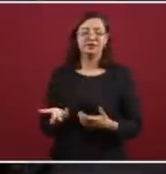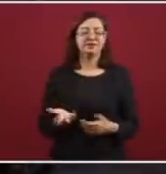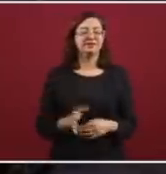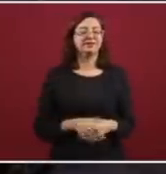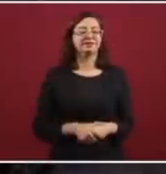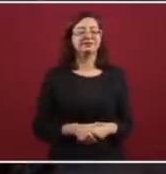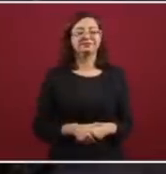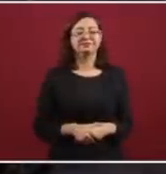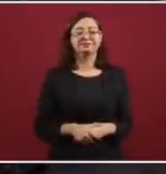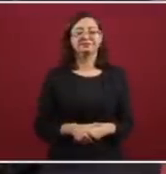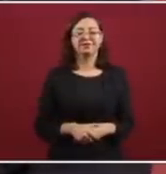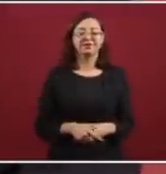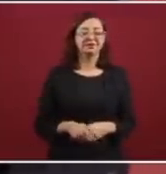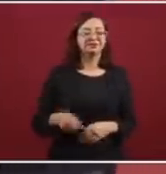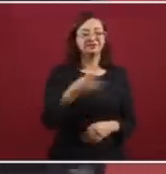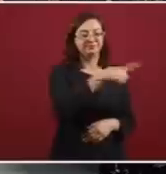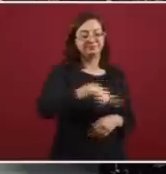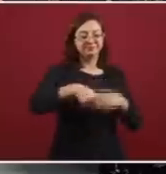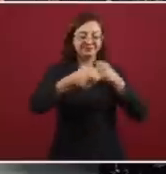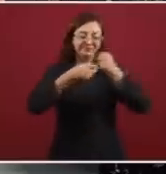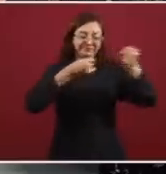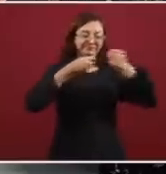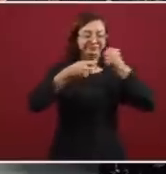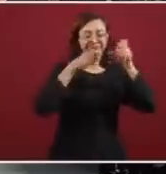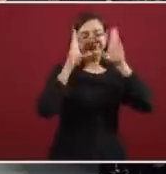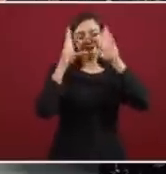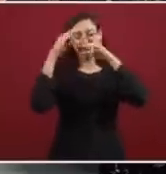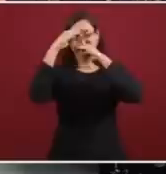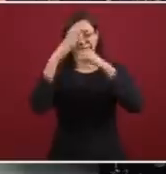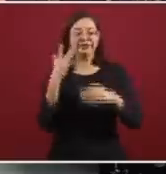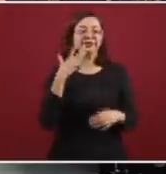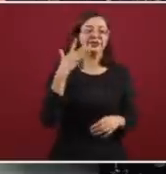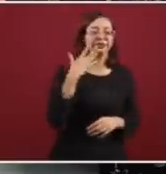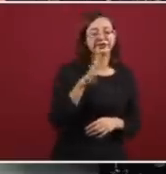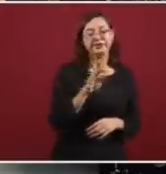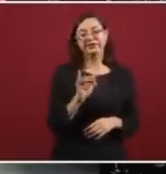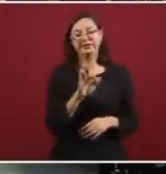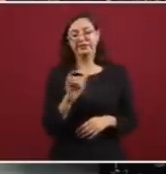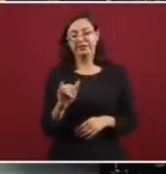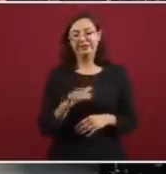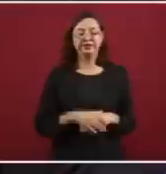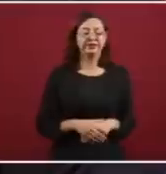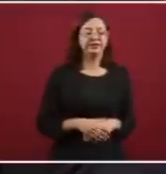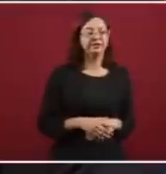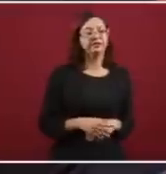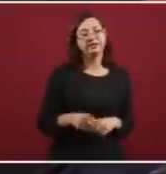la prensa conservadora fifí y nuestros adversarios, ¿no?,